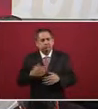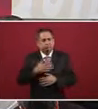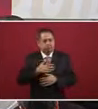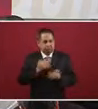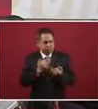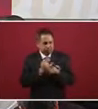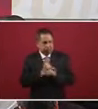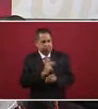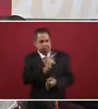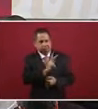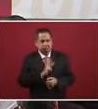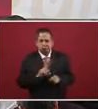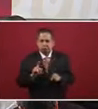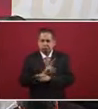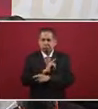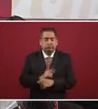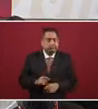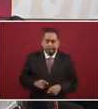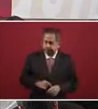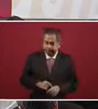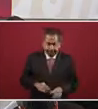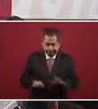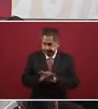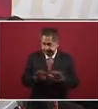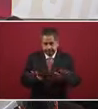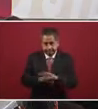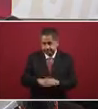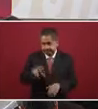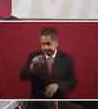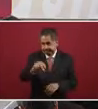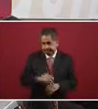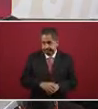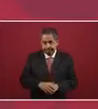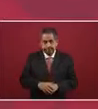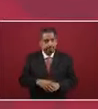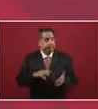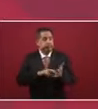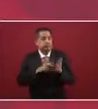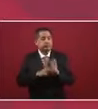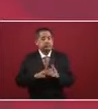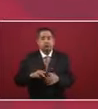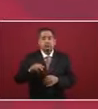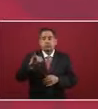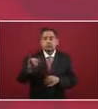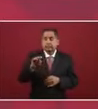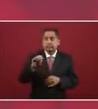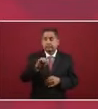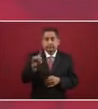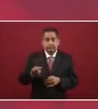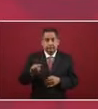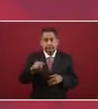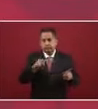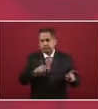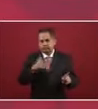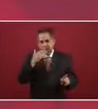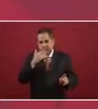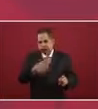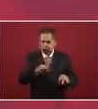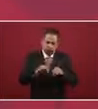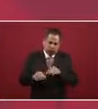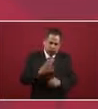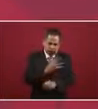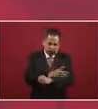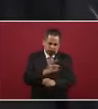mismo, pero no, el ingeniero Jiménez Espriu de Comunicaciones está actuando